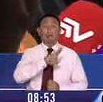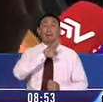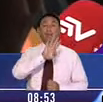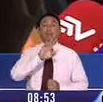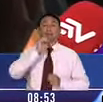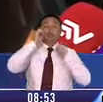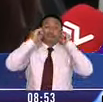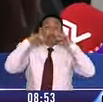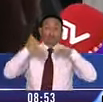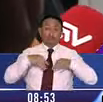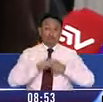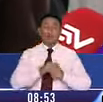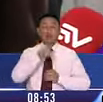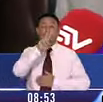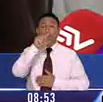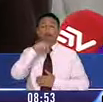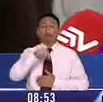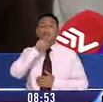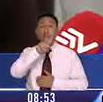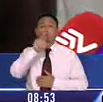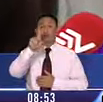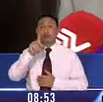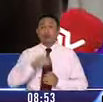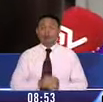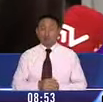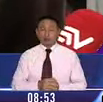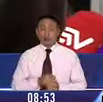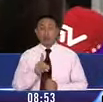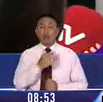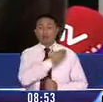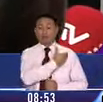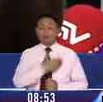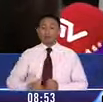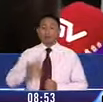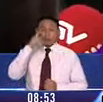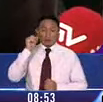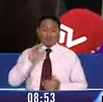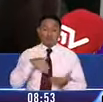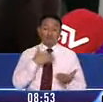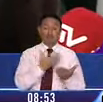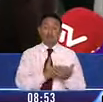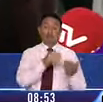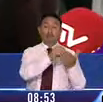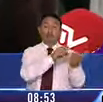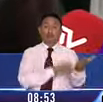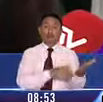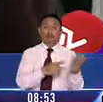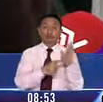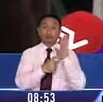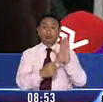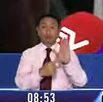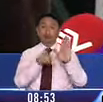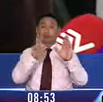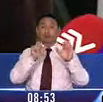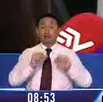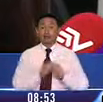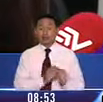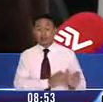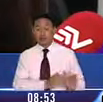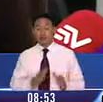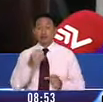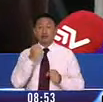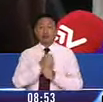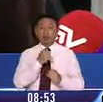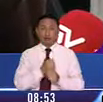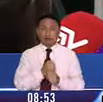24 de septiembre del 2021, el presidente Lasso presentó un proyecto que incluía temas de orden